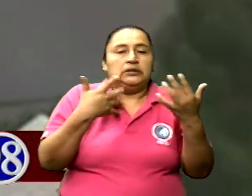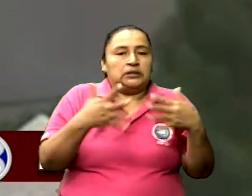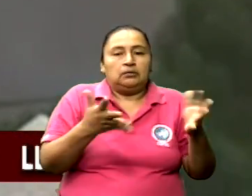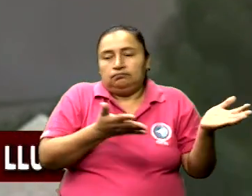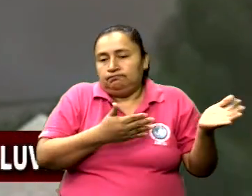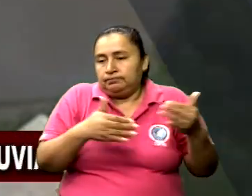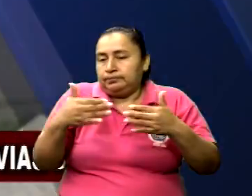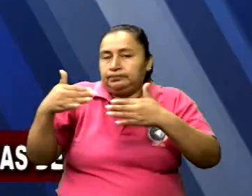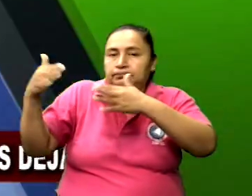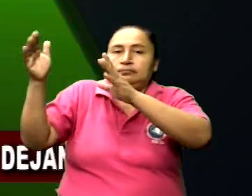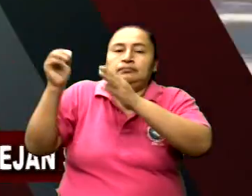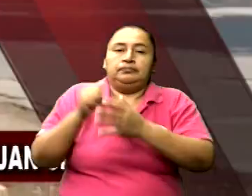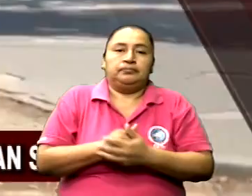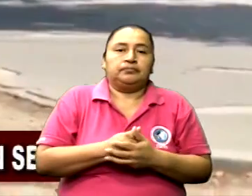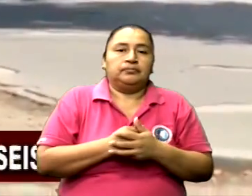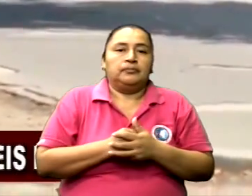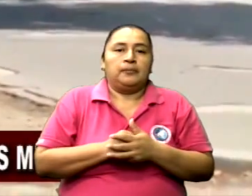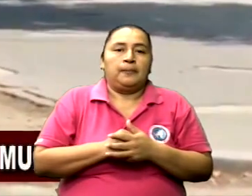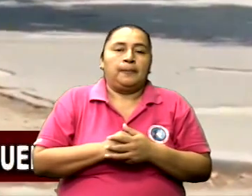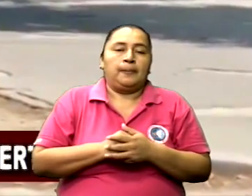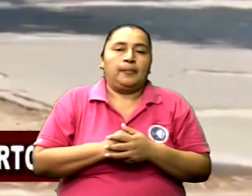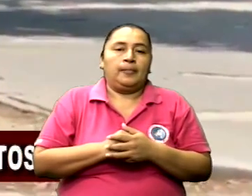desalojadas.